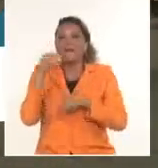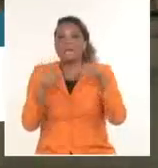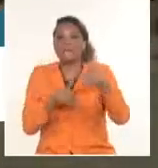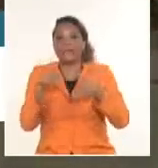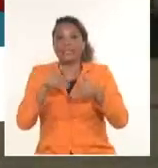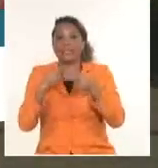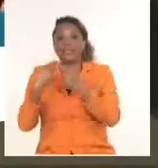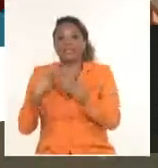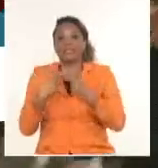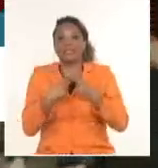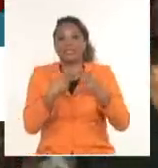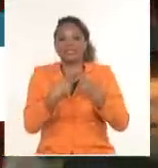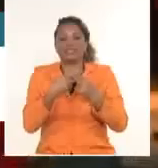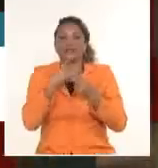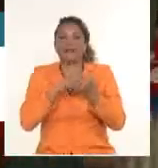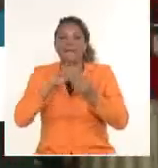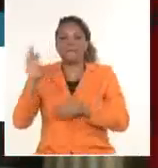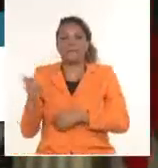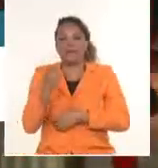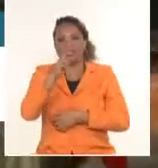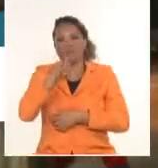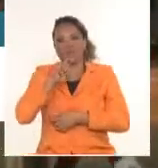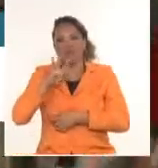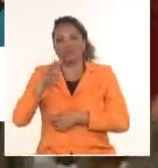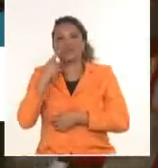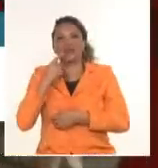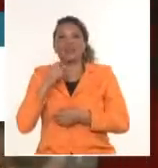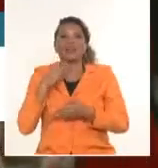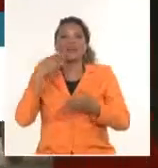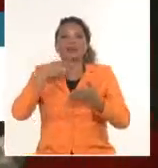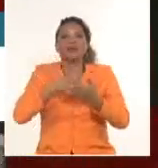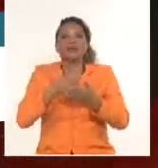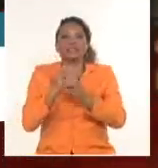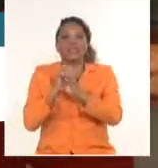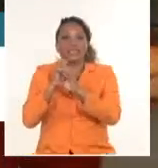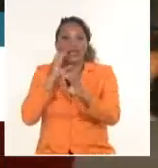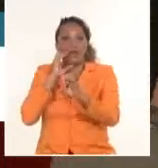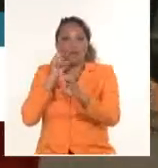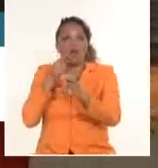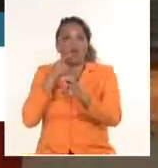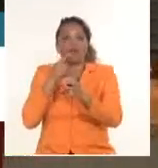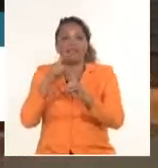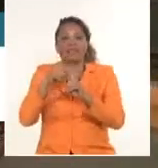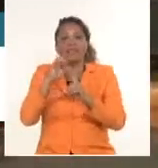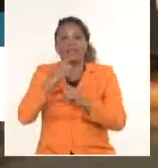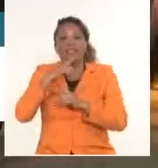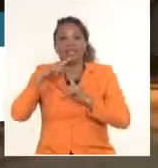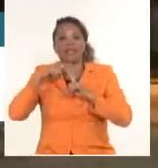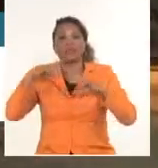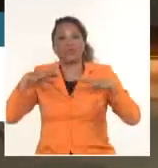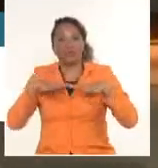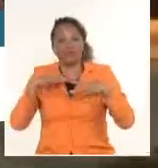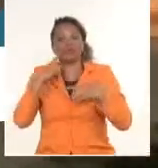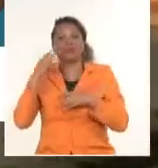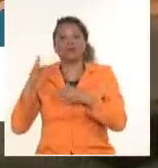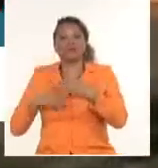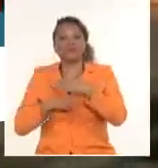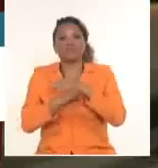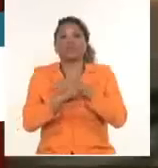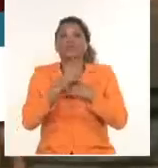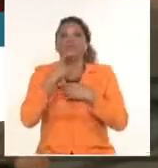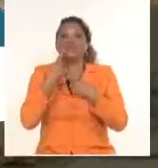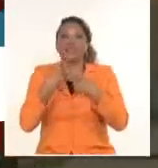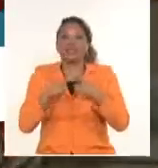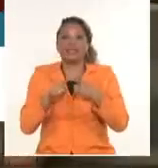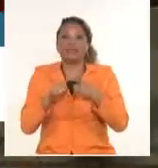París 2024. Están a abordar este ómnibus de Transtour para dirigirse a otro punto de la capital